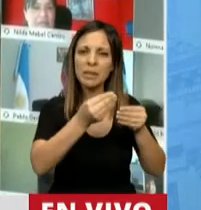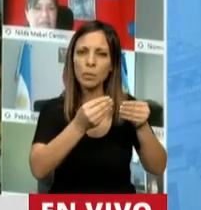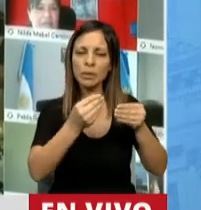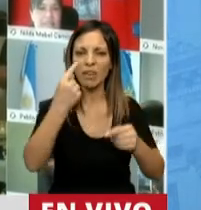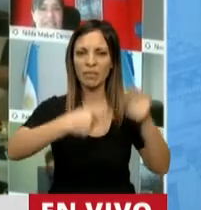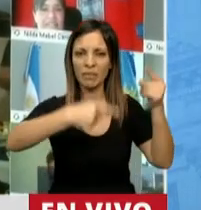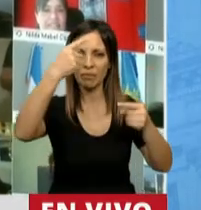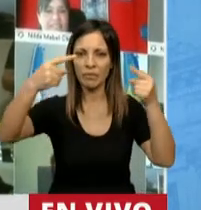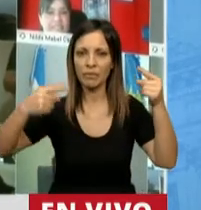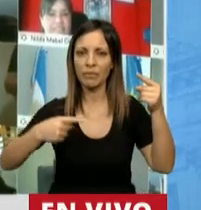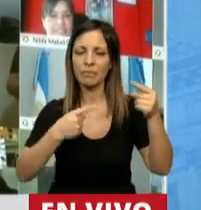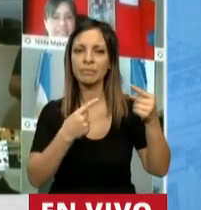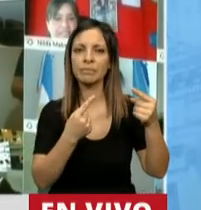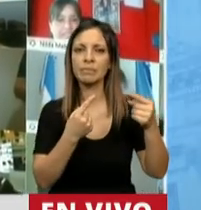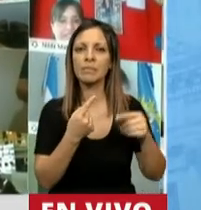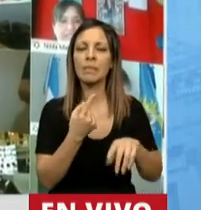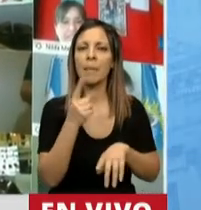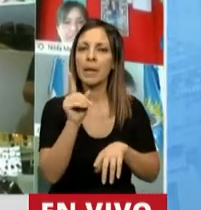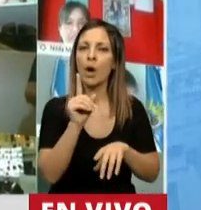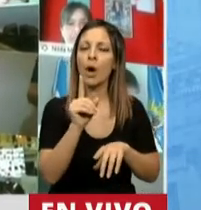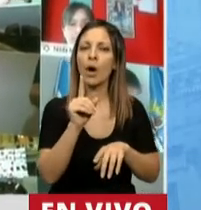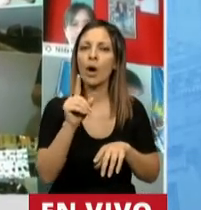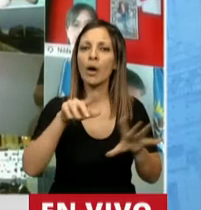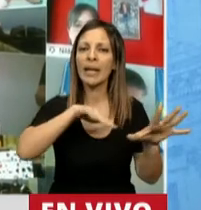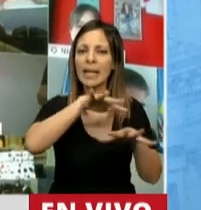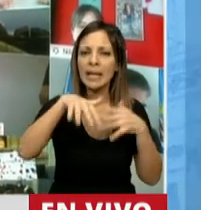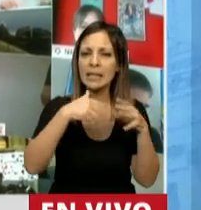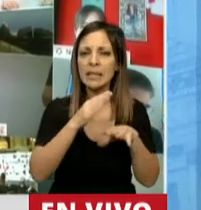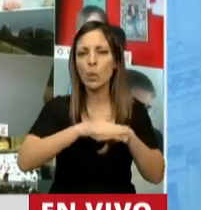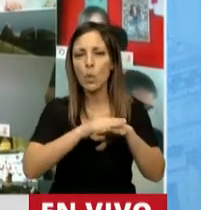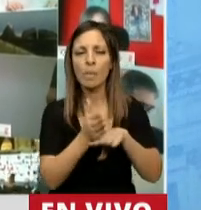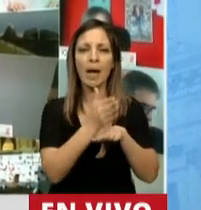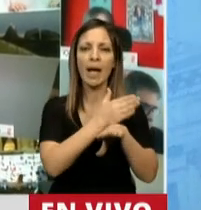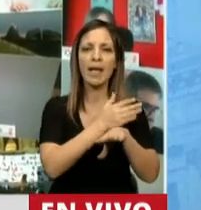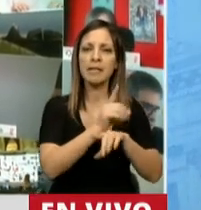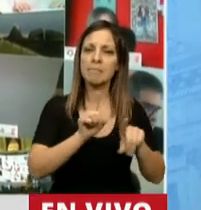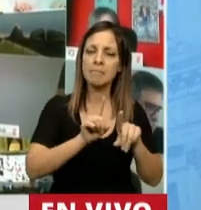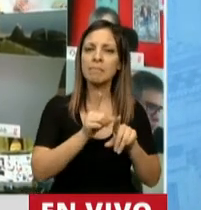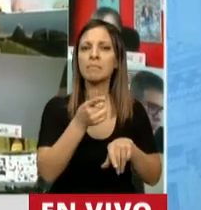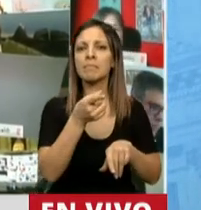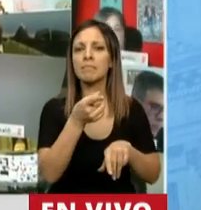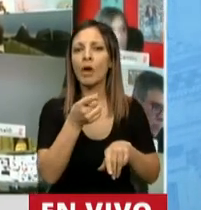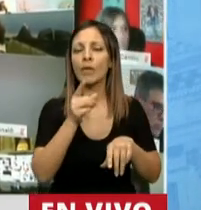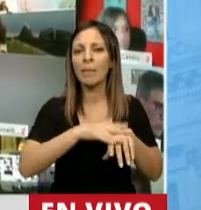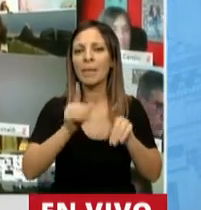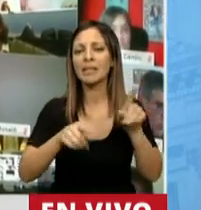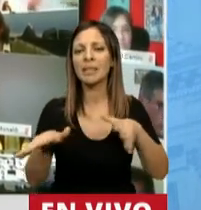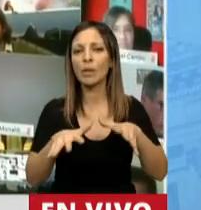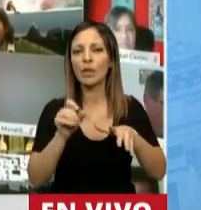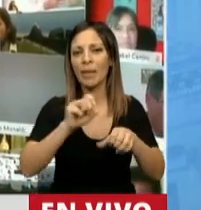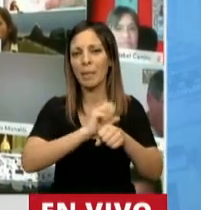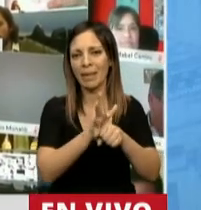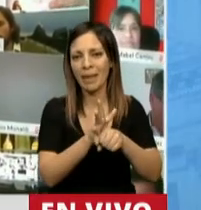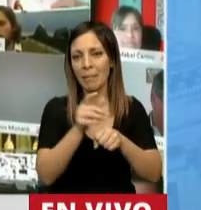nuestra actualidad no solamente porque la crisis económica previa y las dificultades presentadas por la pandemia nos